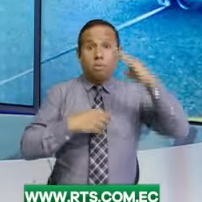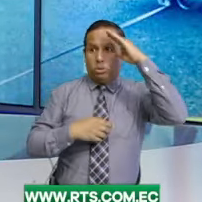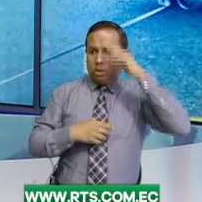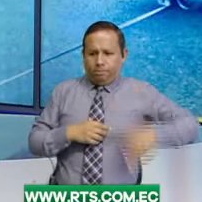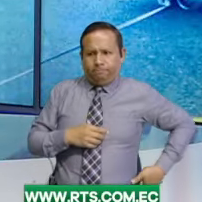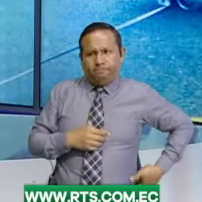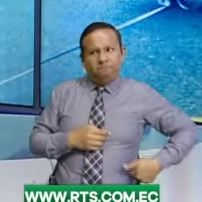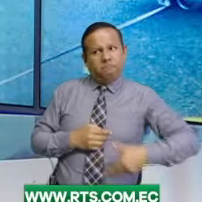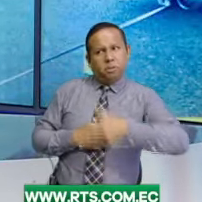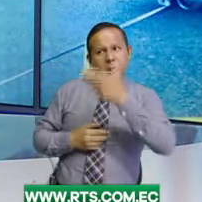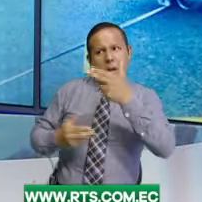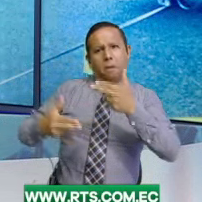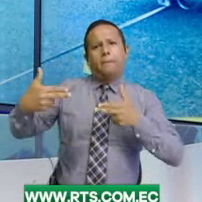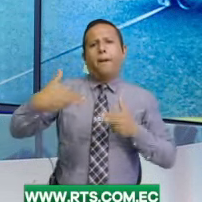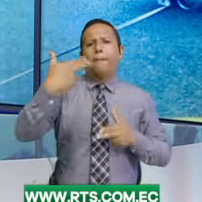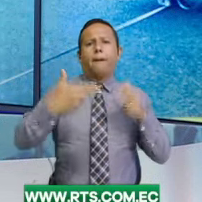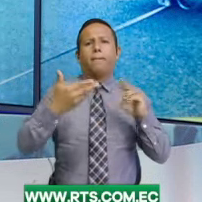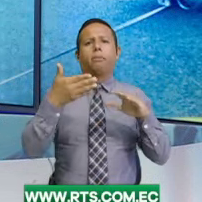fue baleado.